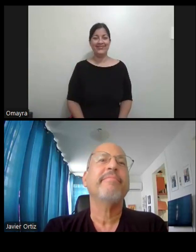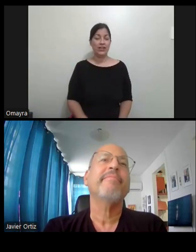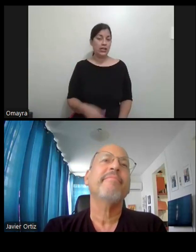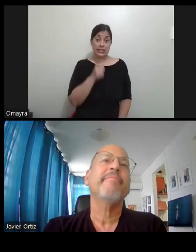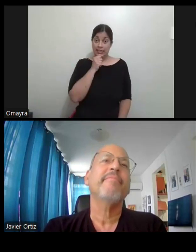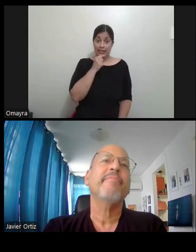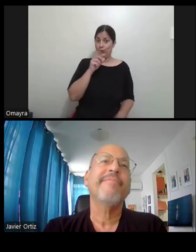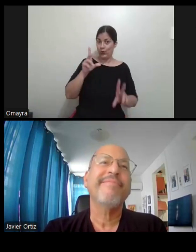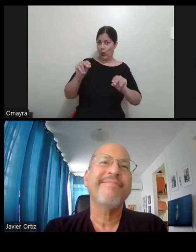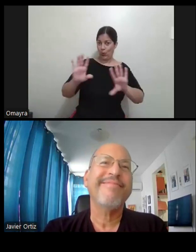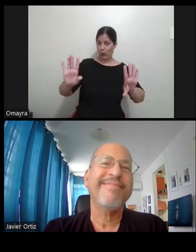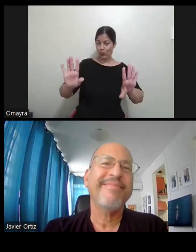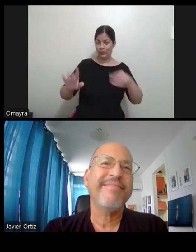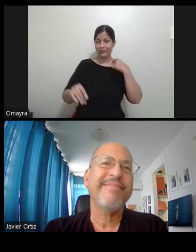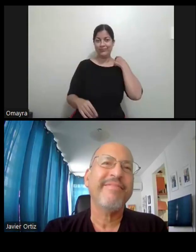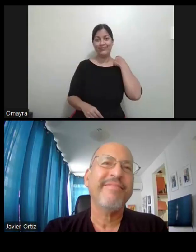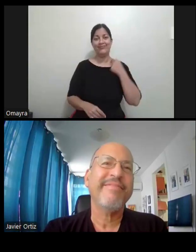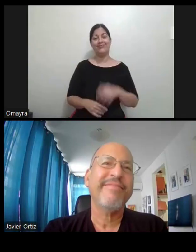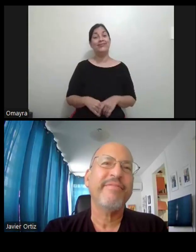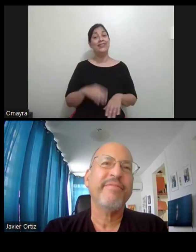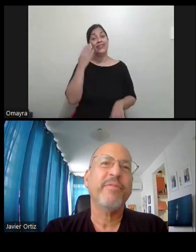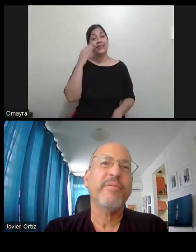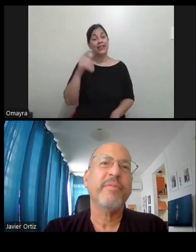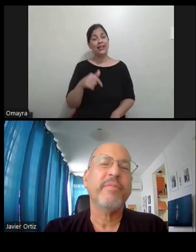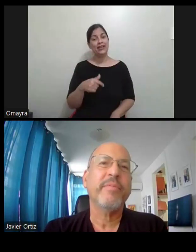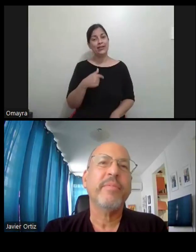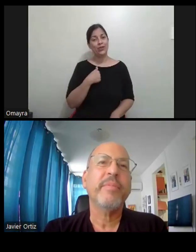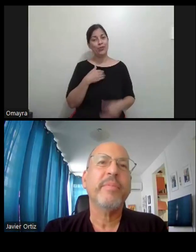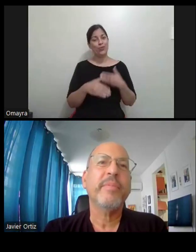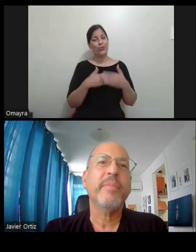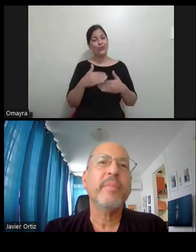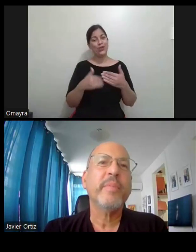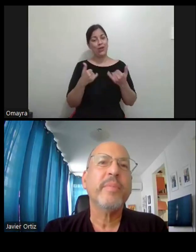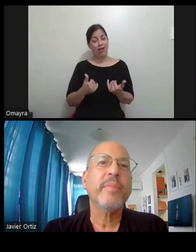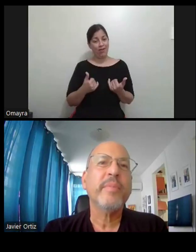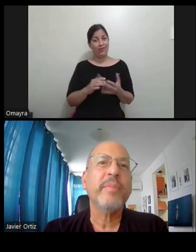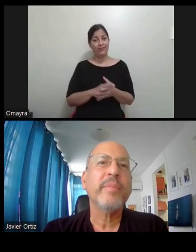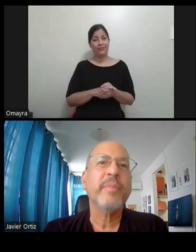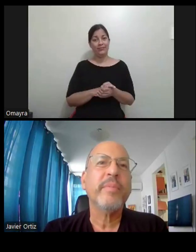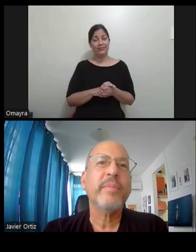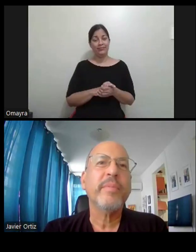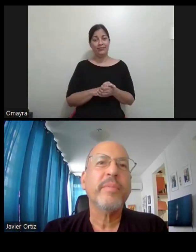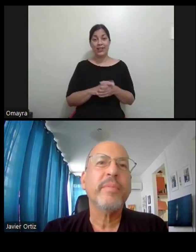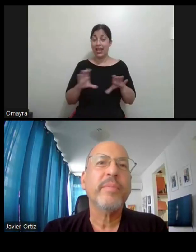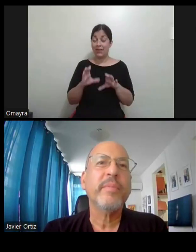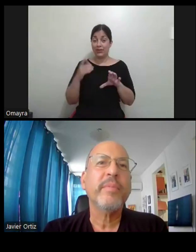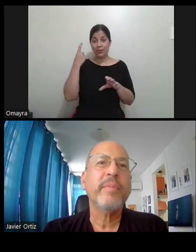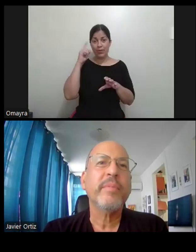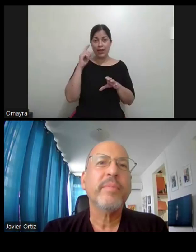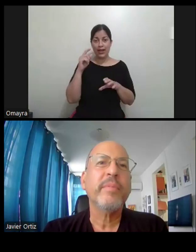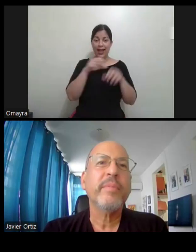no. Ajá, y que va. Saben que estoy produciendo eventos mayormente de artistas